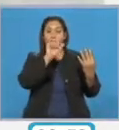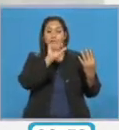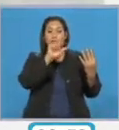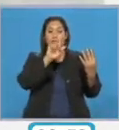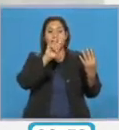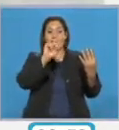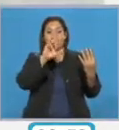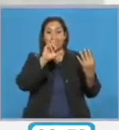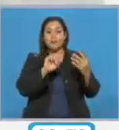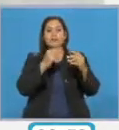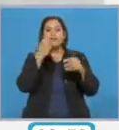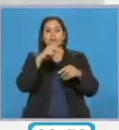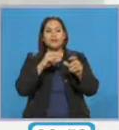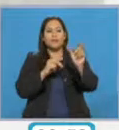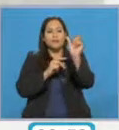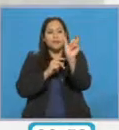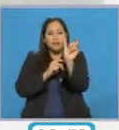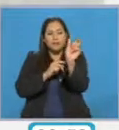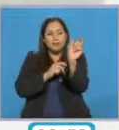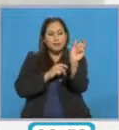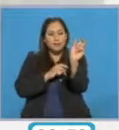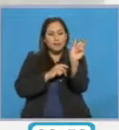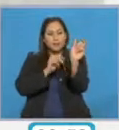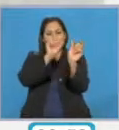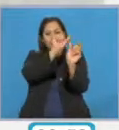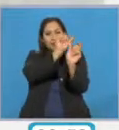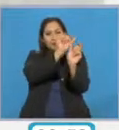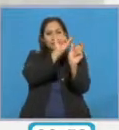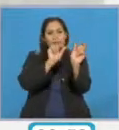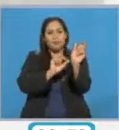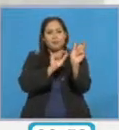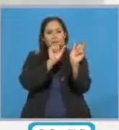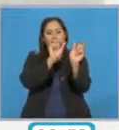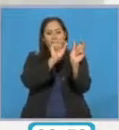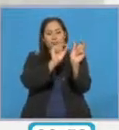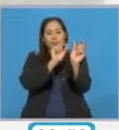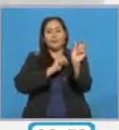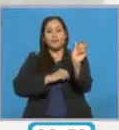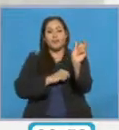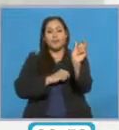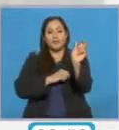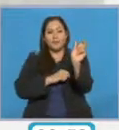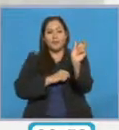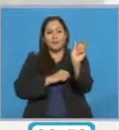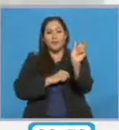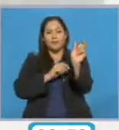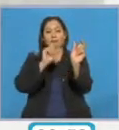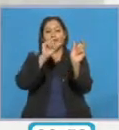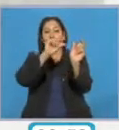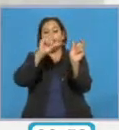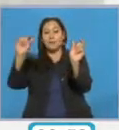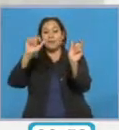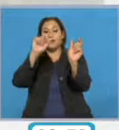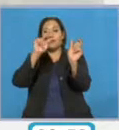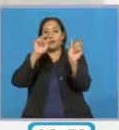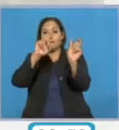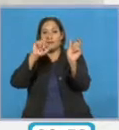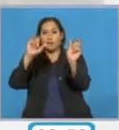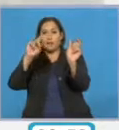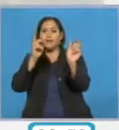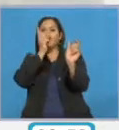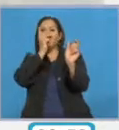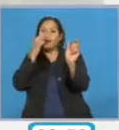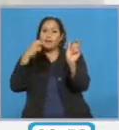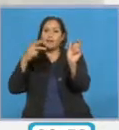vemos reducida, ¿no? La parte donde él está poniendo mayor interés es precisamente en el apellido. Cuando nosotros